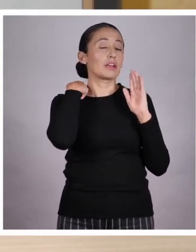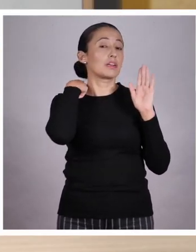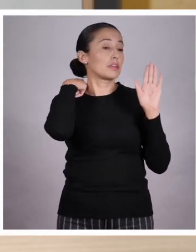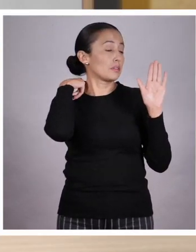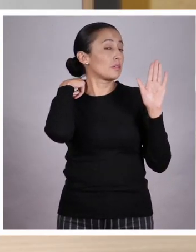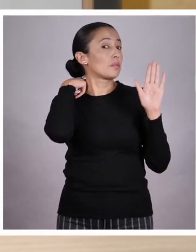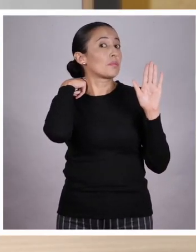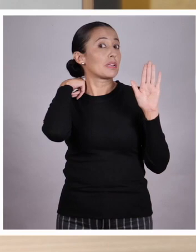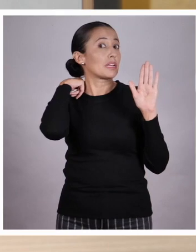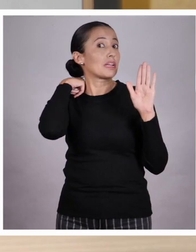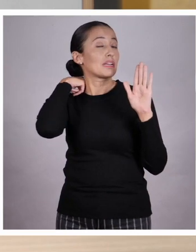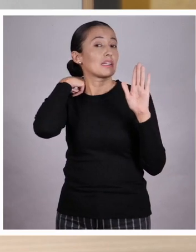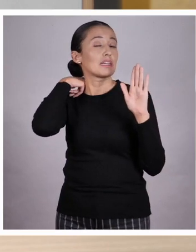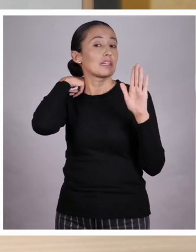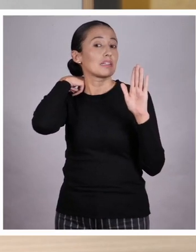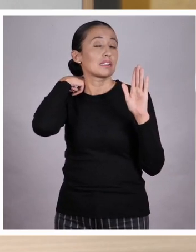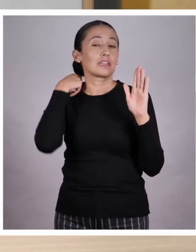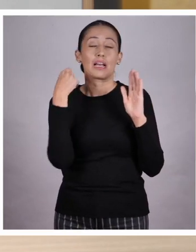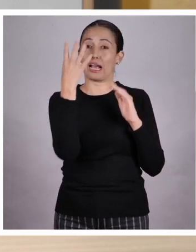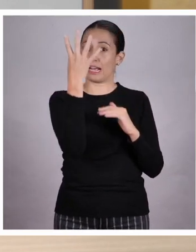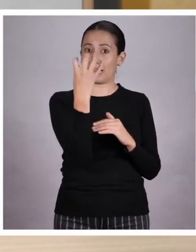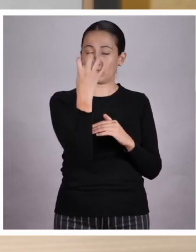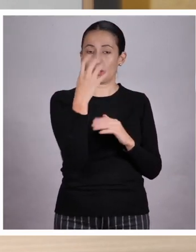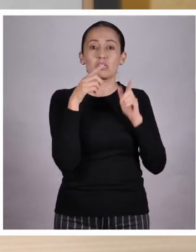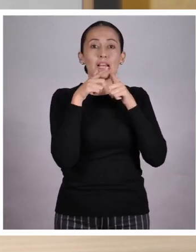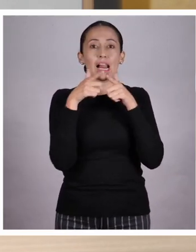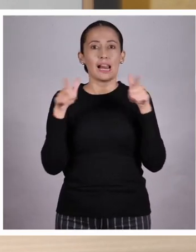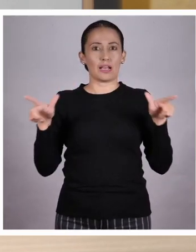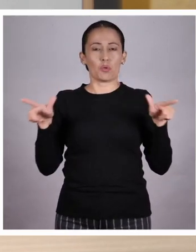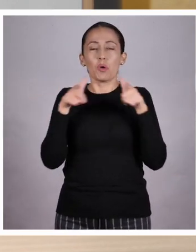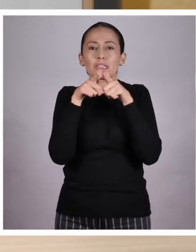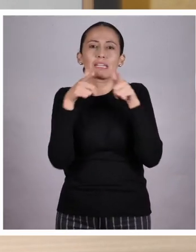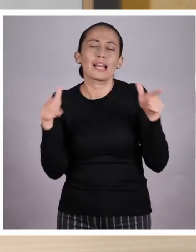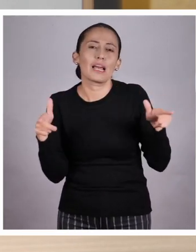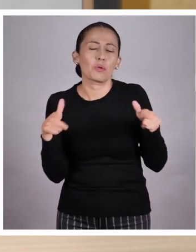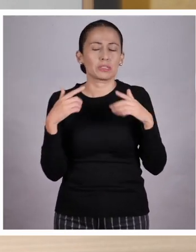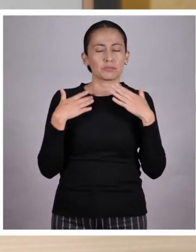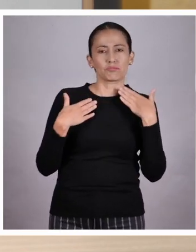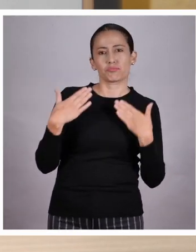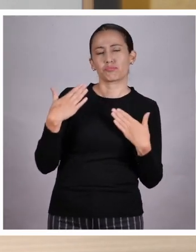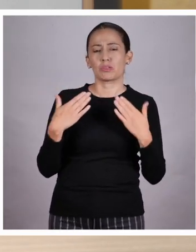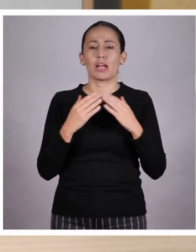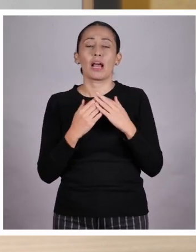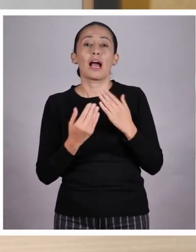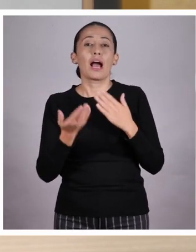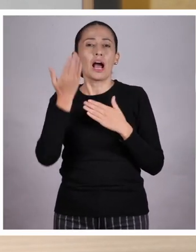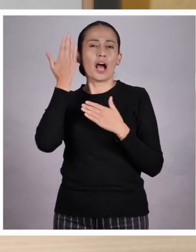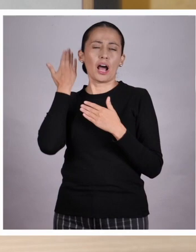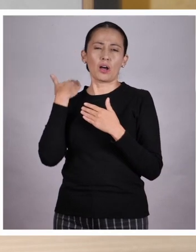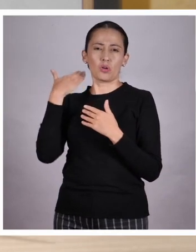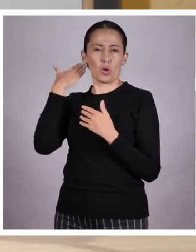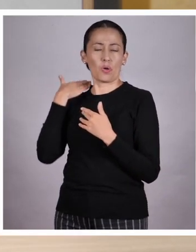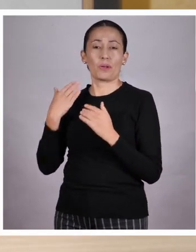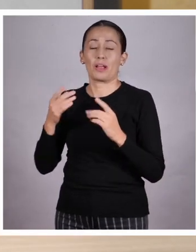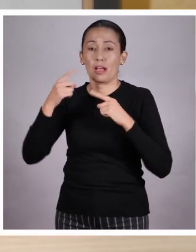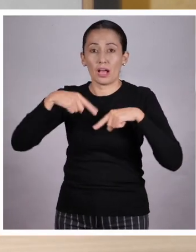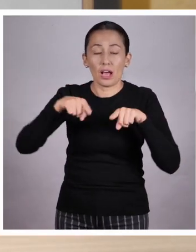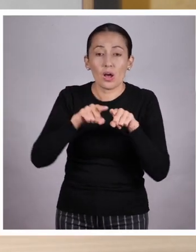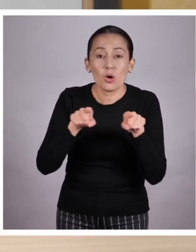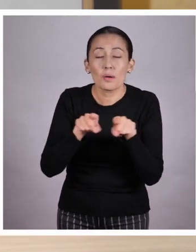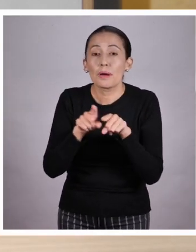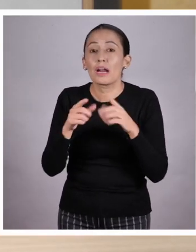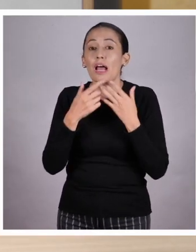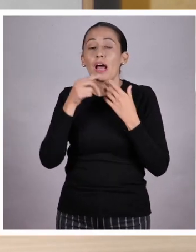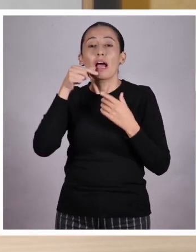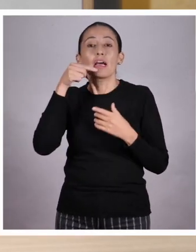¡Ay! Hay 14 lenguas originarias y se han mantenido por muchos años. El quichua es una de ellas, pero todas expresan